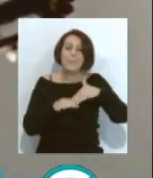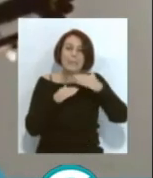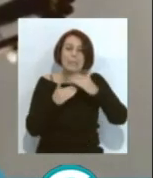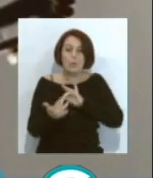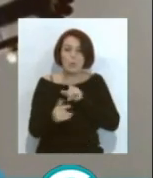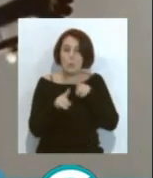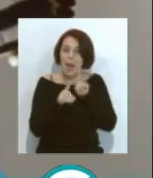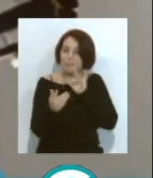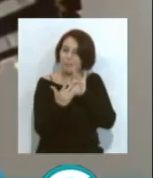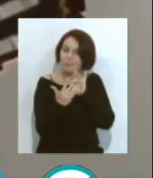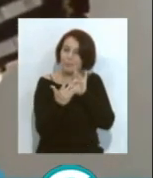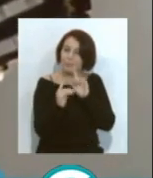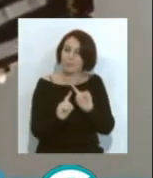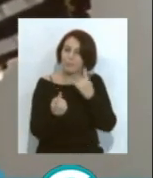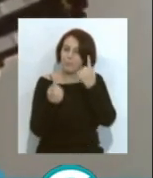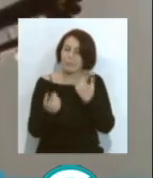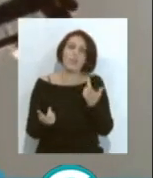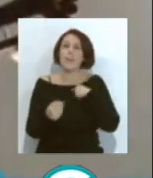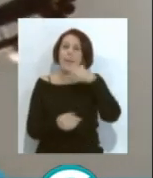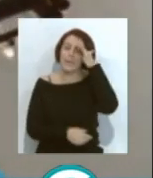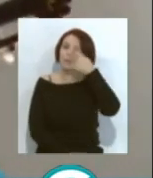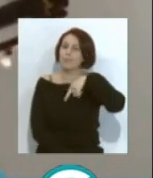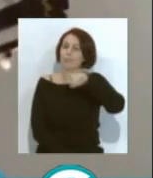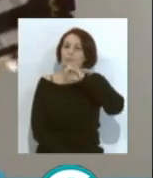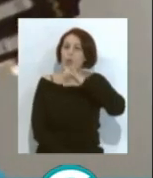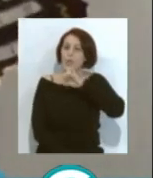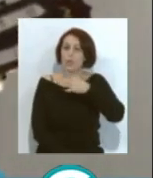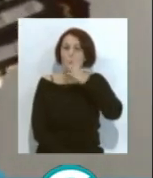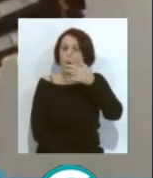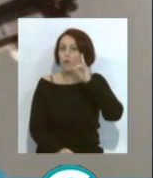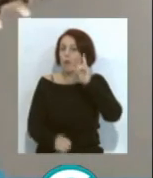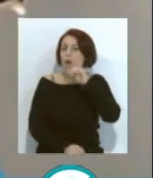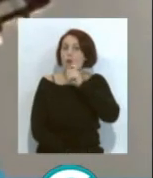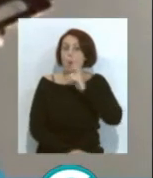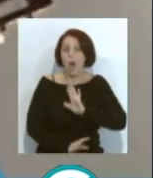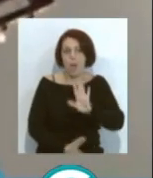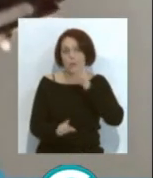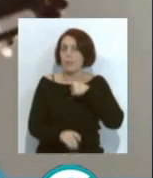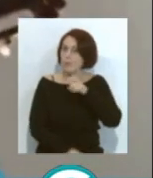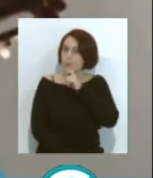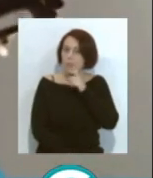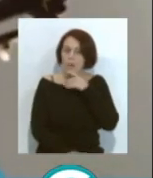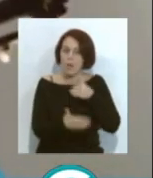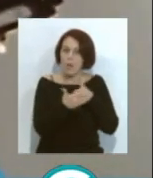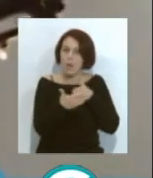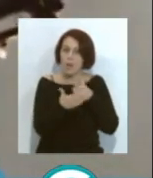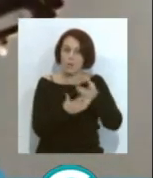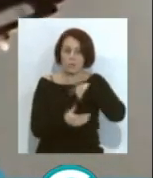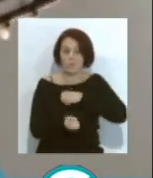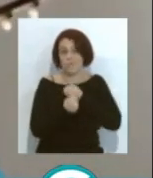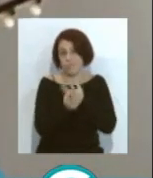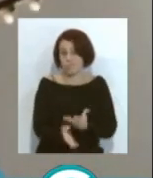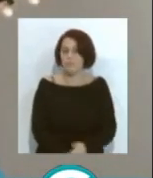de contacto. Pero es cierto que me imagino que estás muy contento, ¿no?, por cómo suena a pesar de estas dificultades que estamos contando,